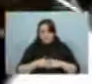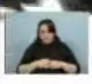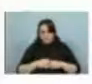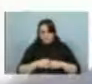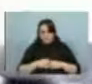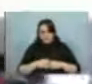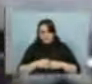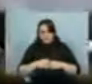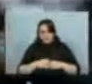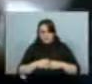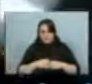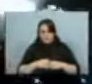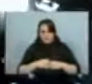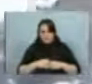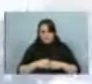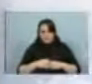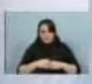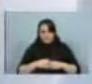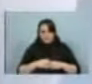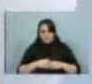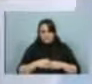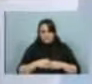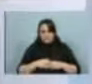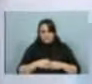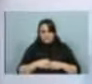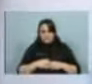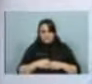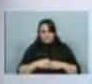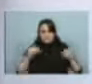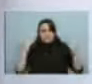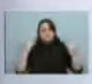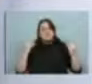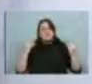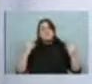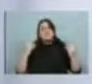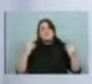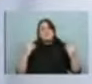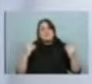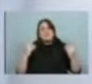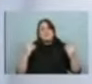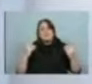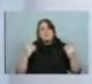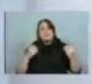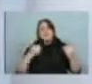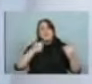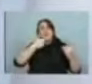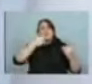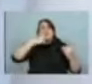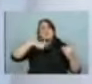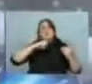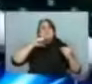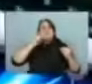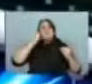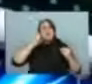Nos dicen que Santiago Val y Facha Martínez no salen del cuadro depresivo. Hoy lo rechazó Zulma Lovato. Claro, por grandes,